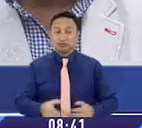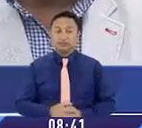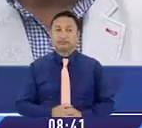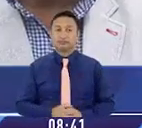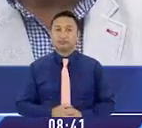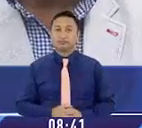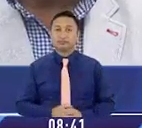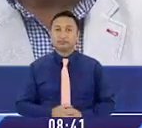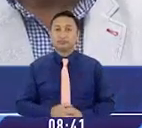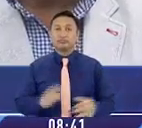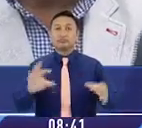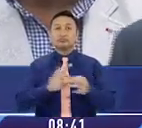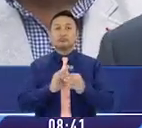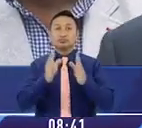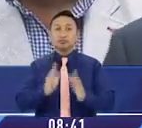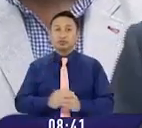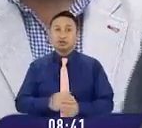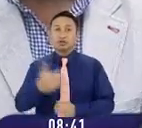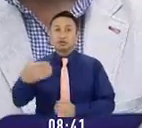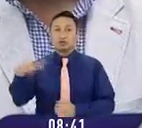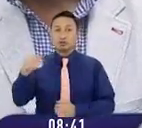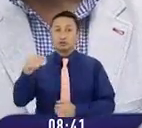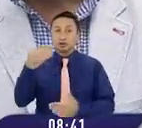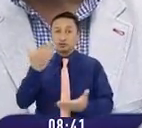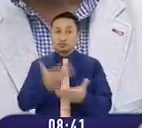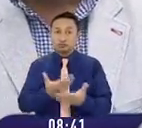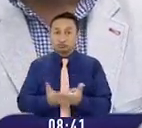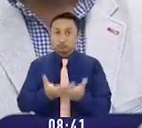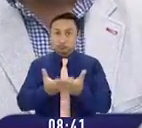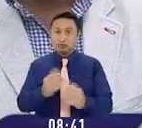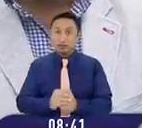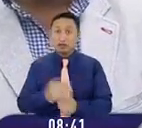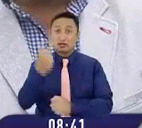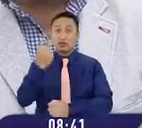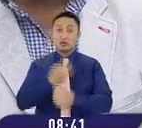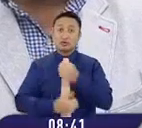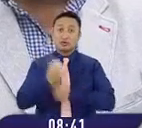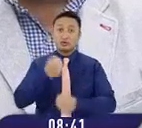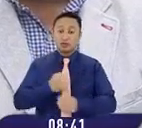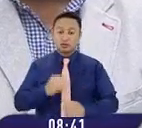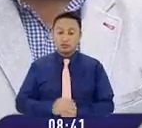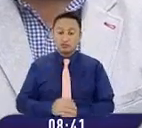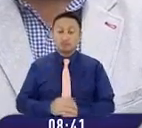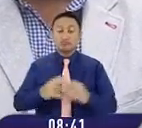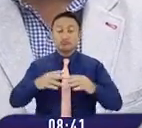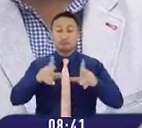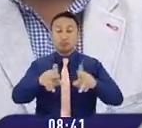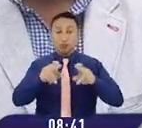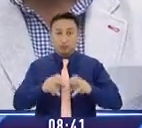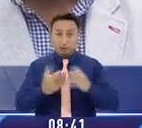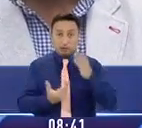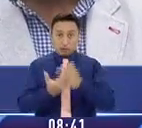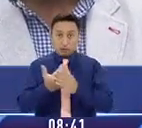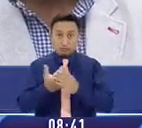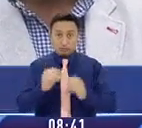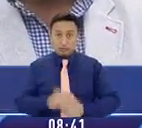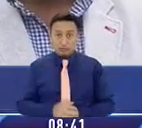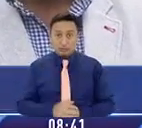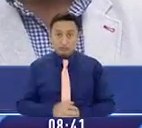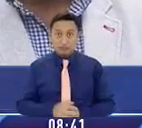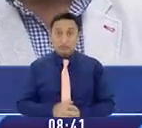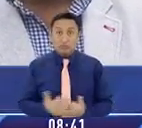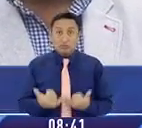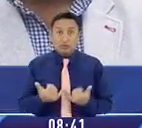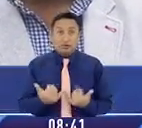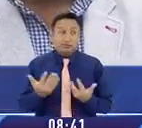Hay compañeros que han presentado la documentación hace 2 años para la renovación del permiso de operación y hasta el día de